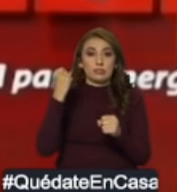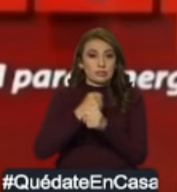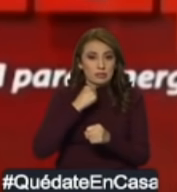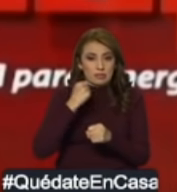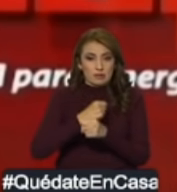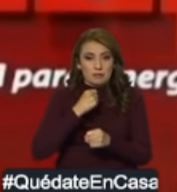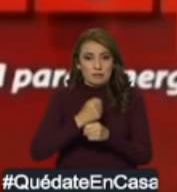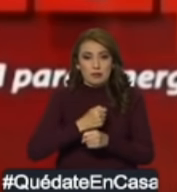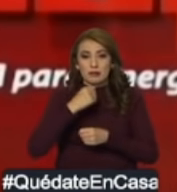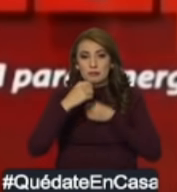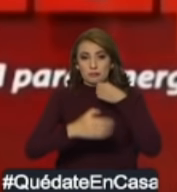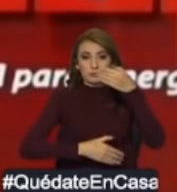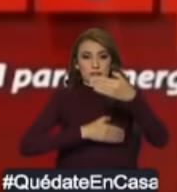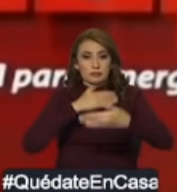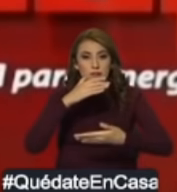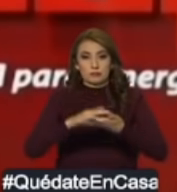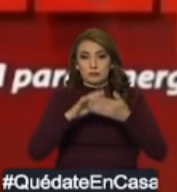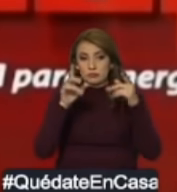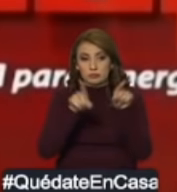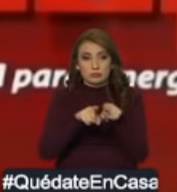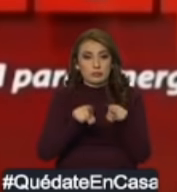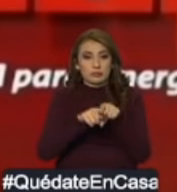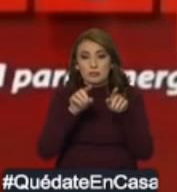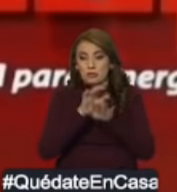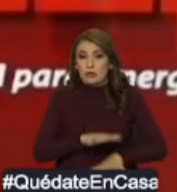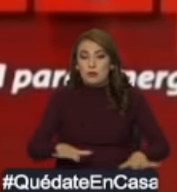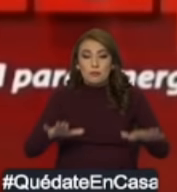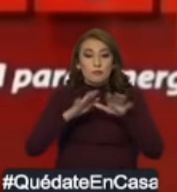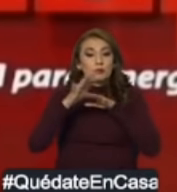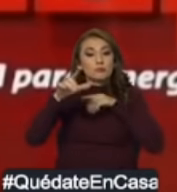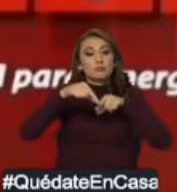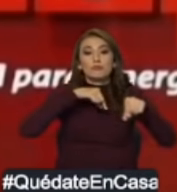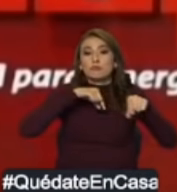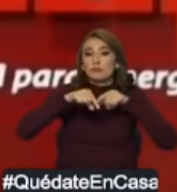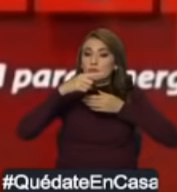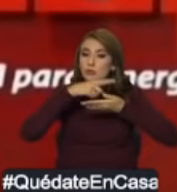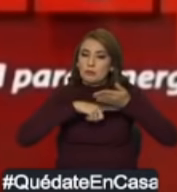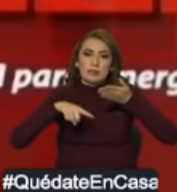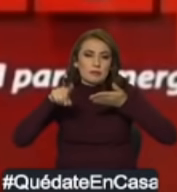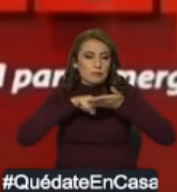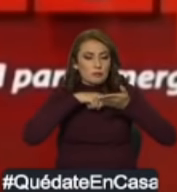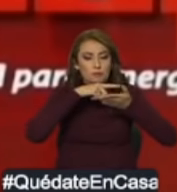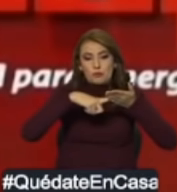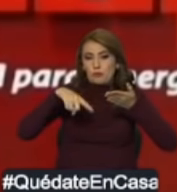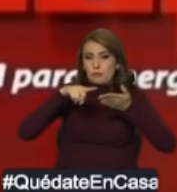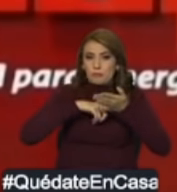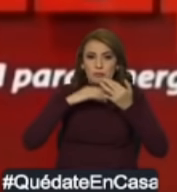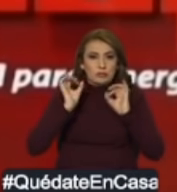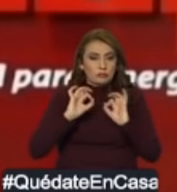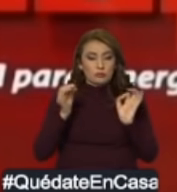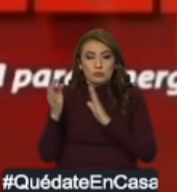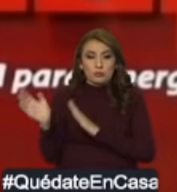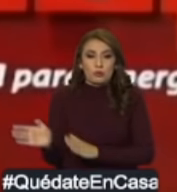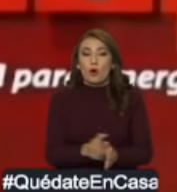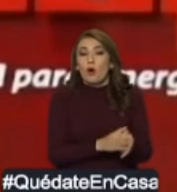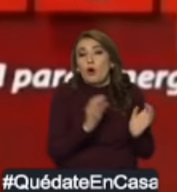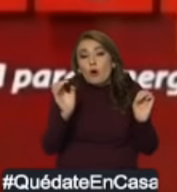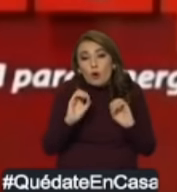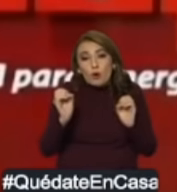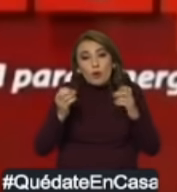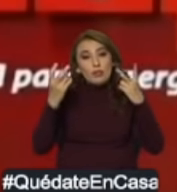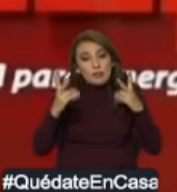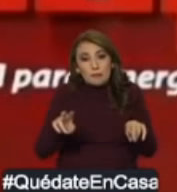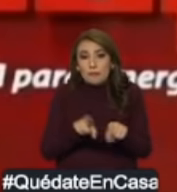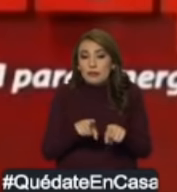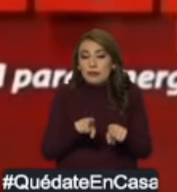utilizar ya los datos que considerarían una movilidad restringida como la que tenemos en este momento o una con un poco